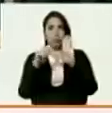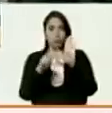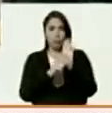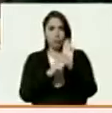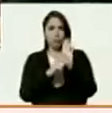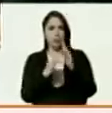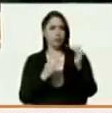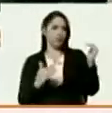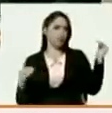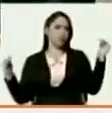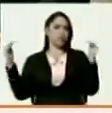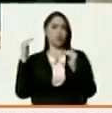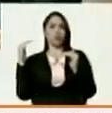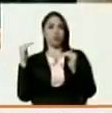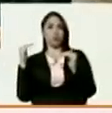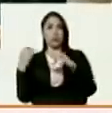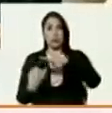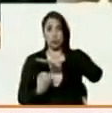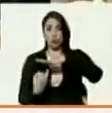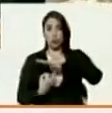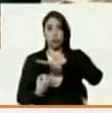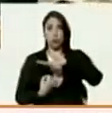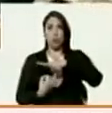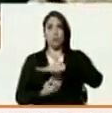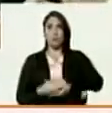máxima instancia